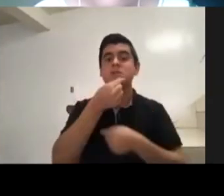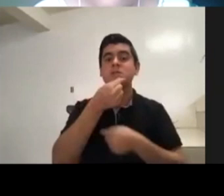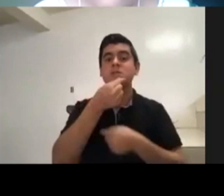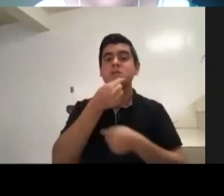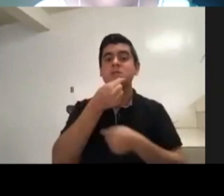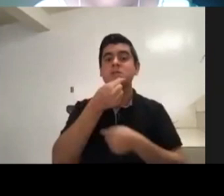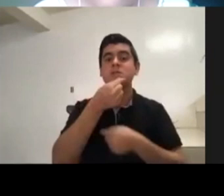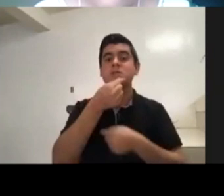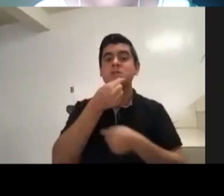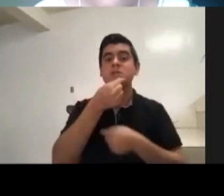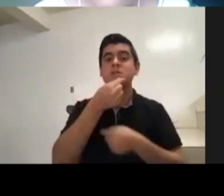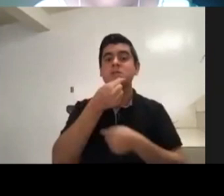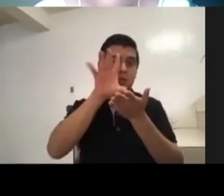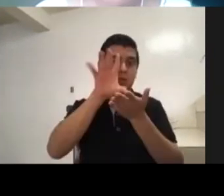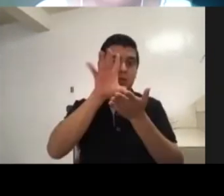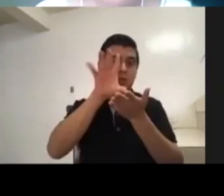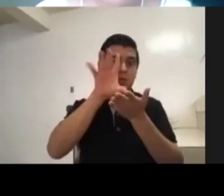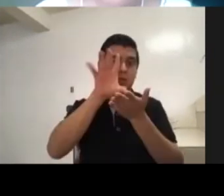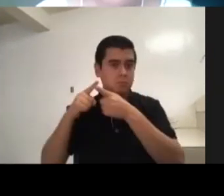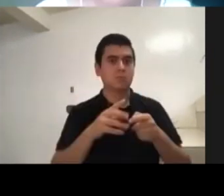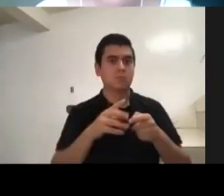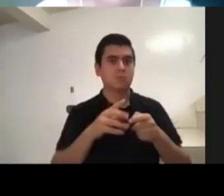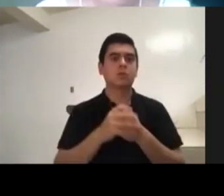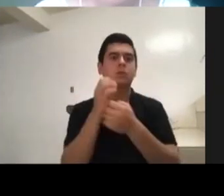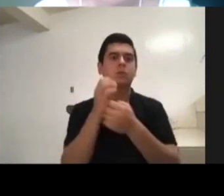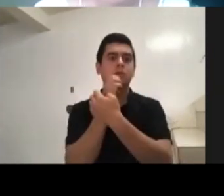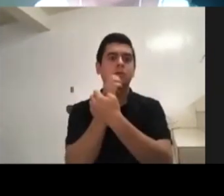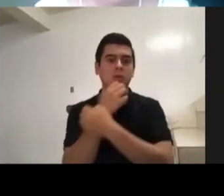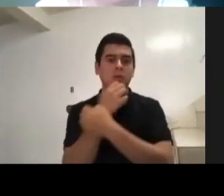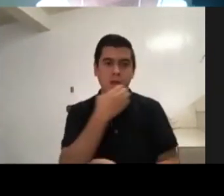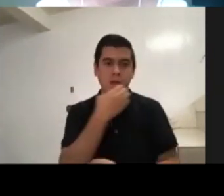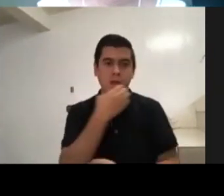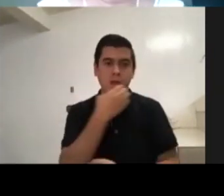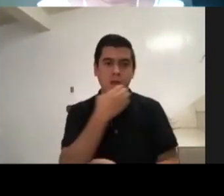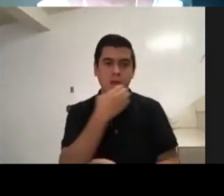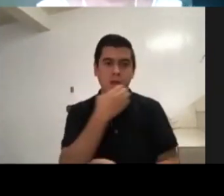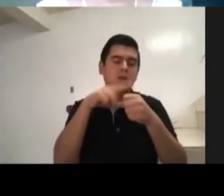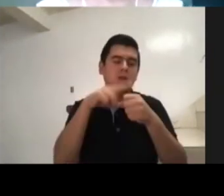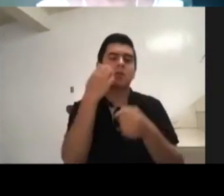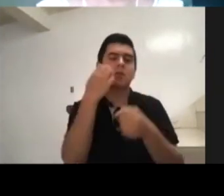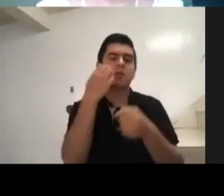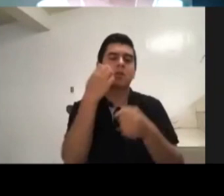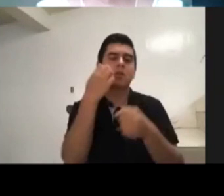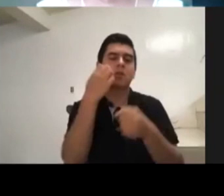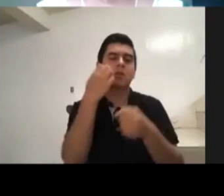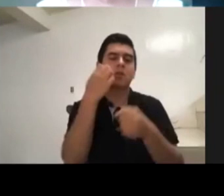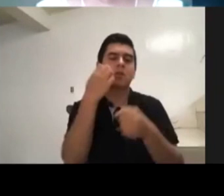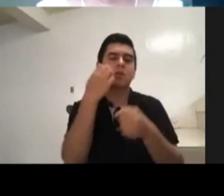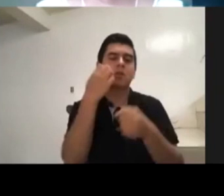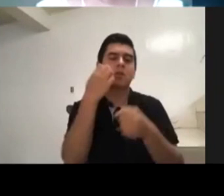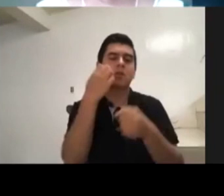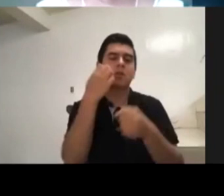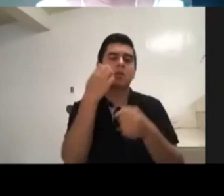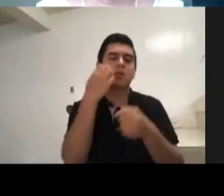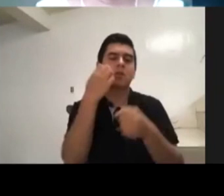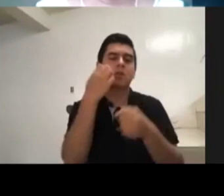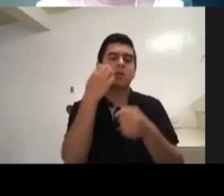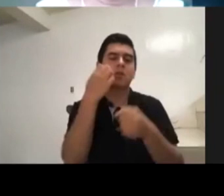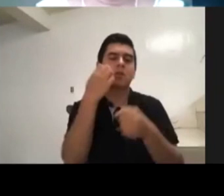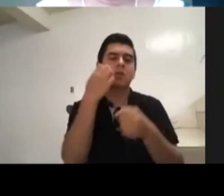escuela regular, en escuela privada, en capacitación para docentes, para padres y madres de familia, en